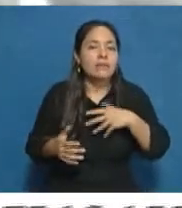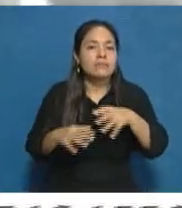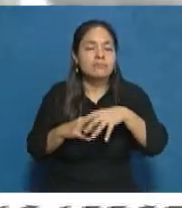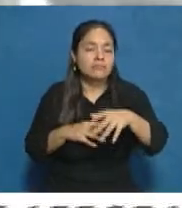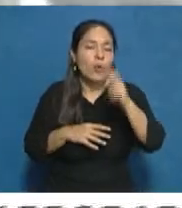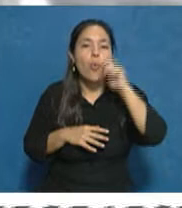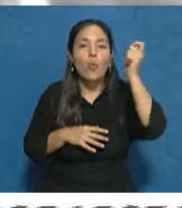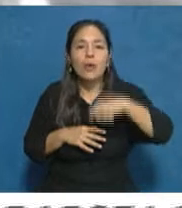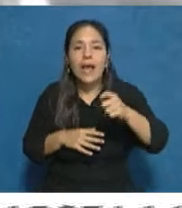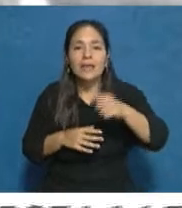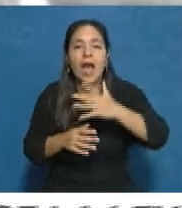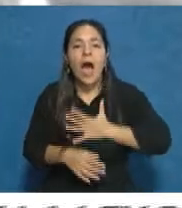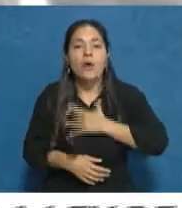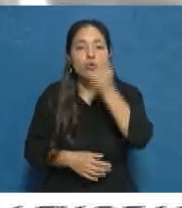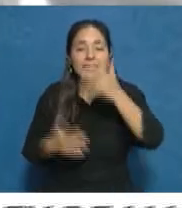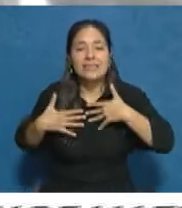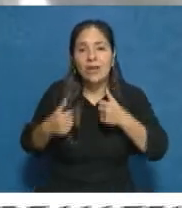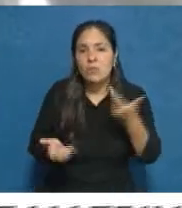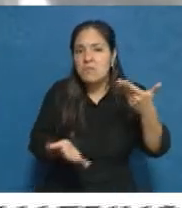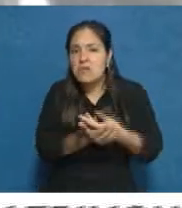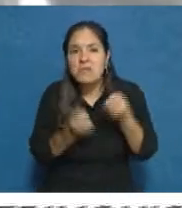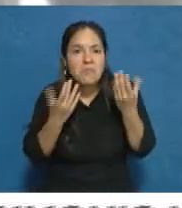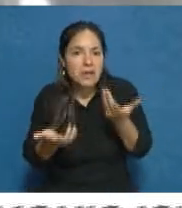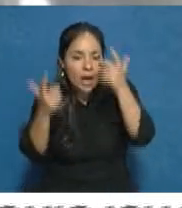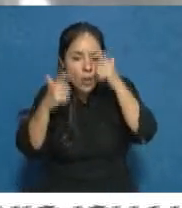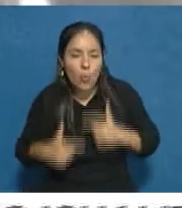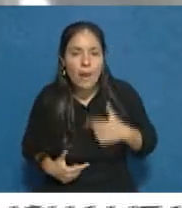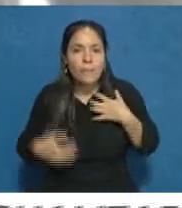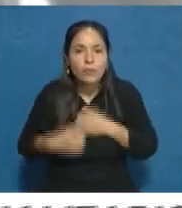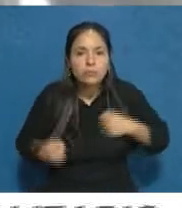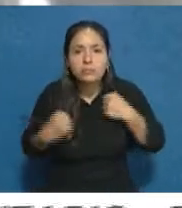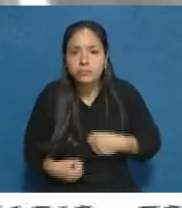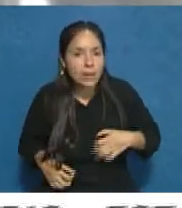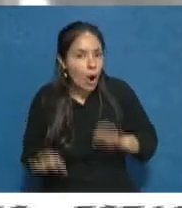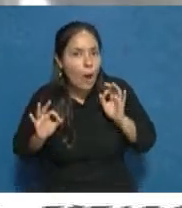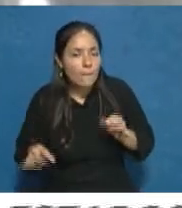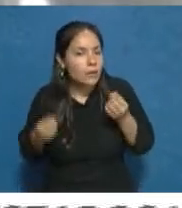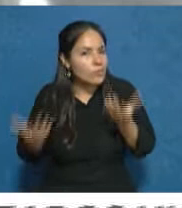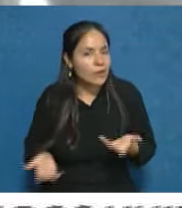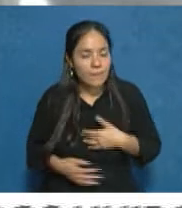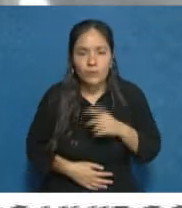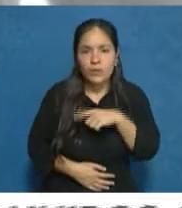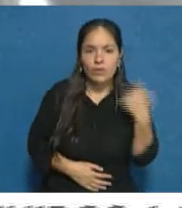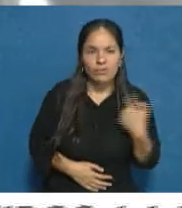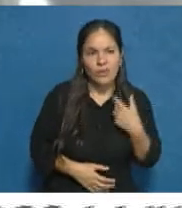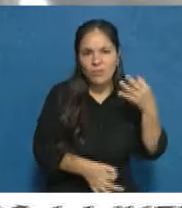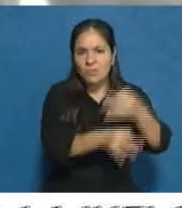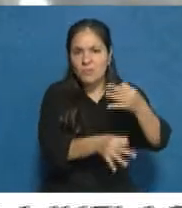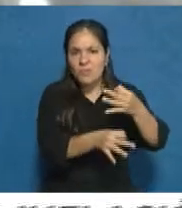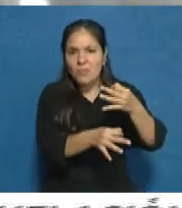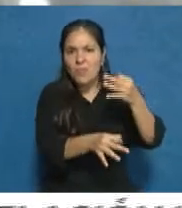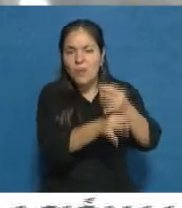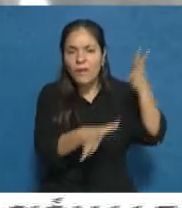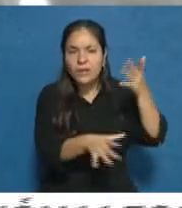Ucrania a la población civil? Esto de estar higienizados. Bueno, nosotros hablamos con un médico físico y nos daba